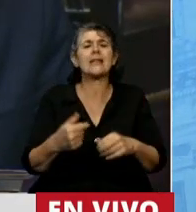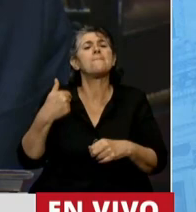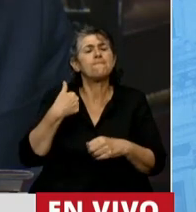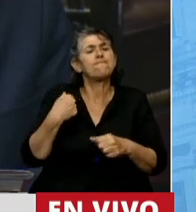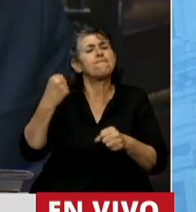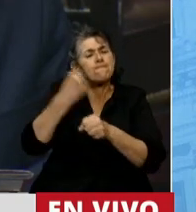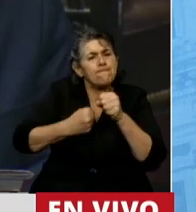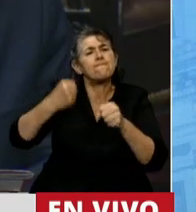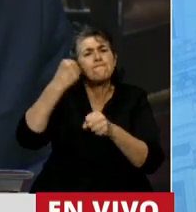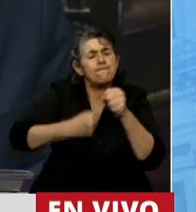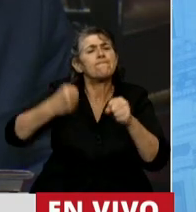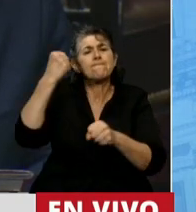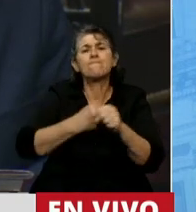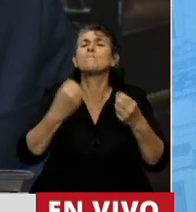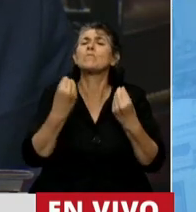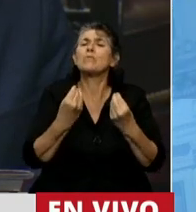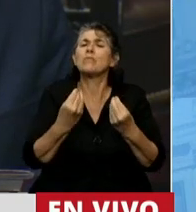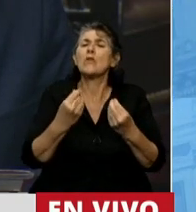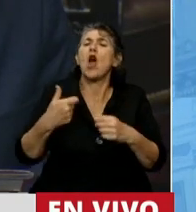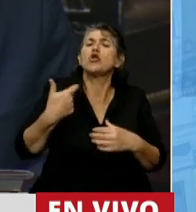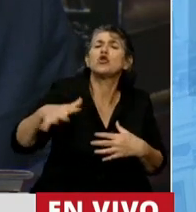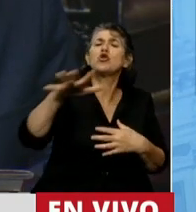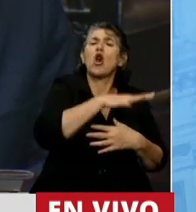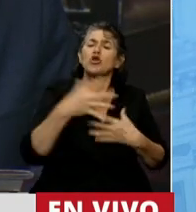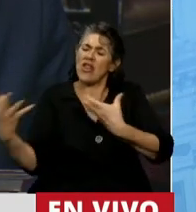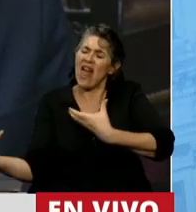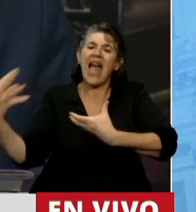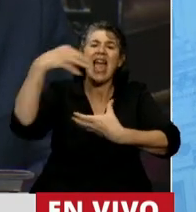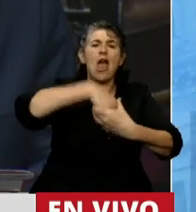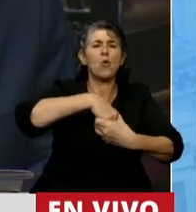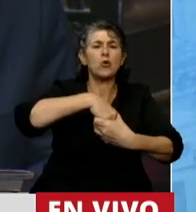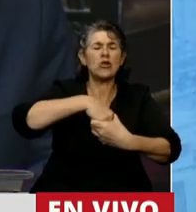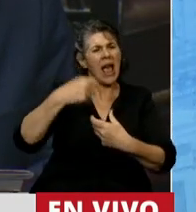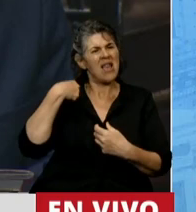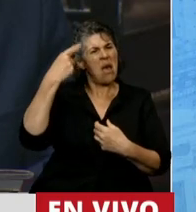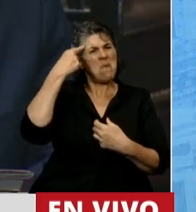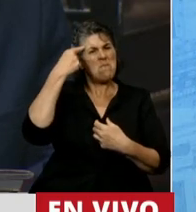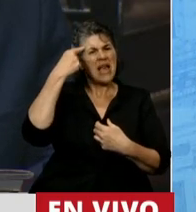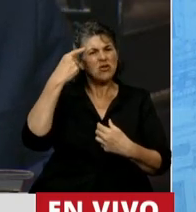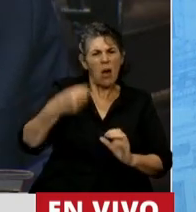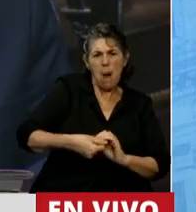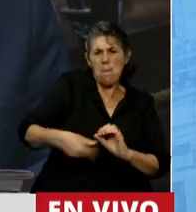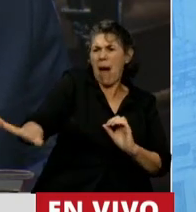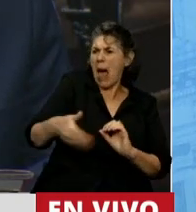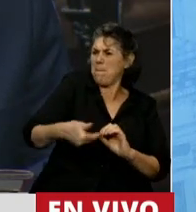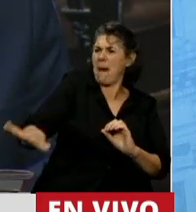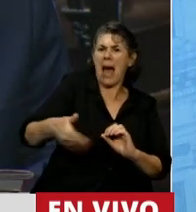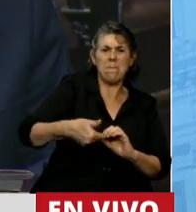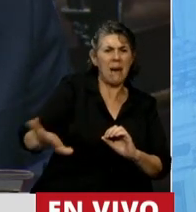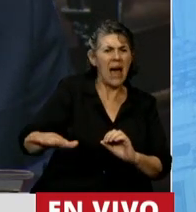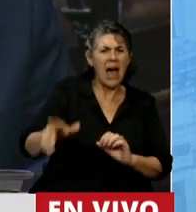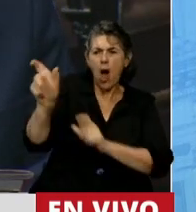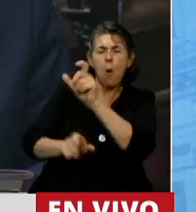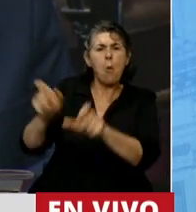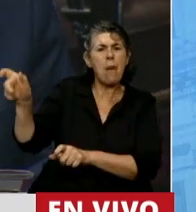una sociedad inclusiva. No estoy de acuerdo con el descarte de seres humanos. Las sociedades que abren esta